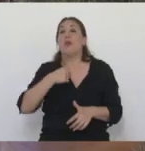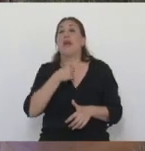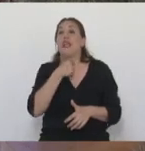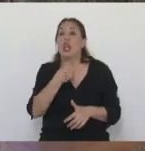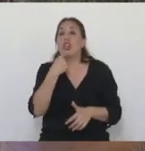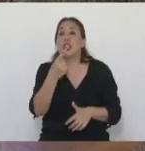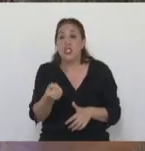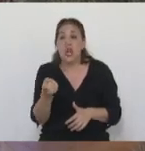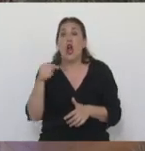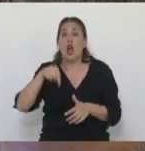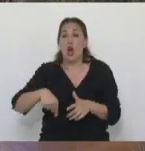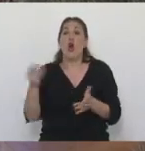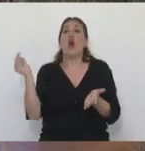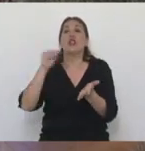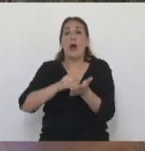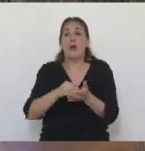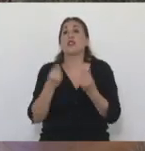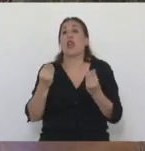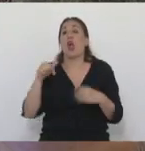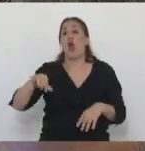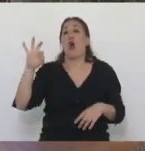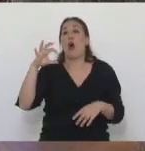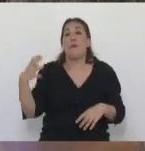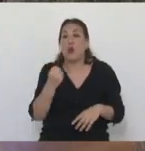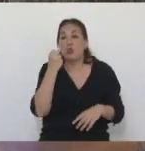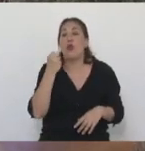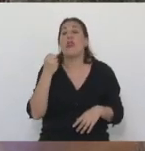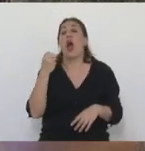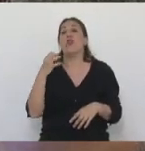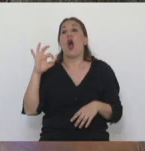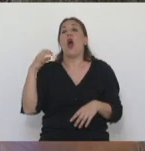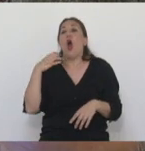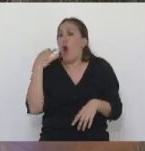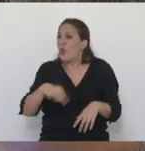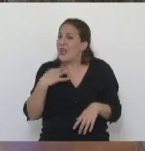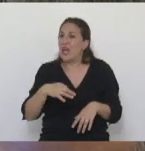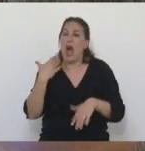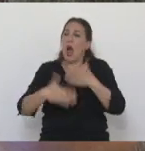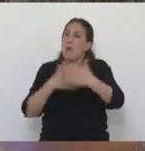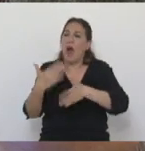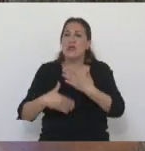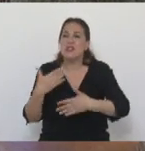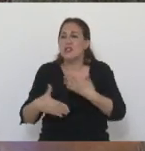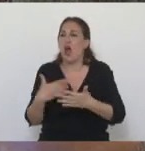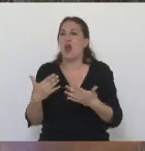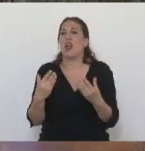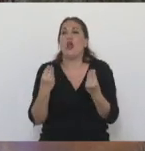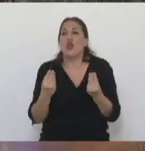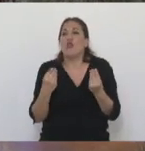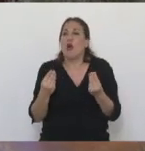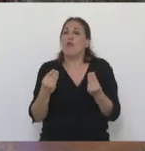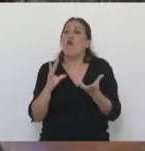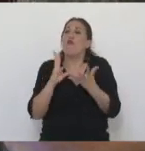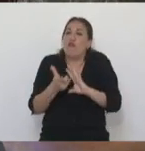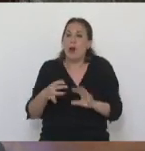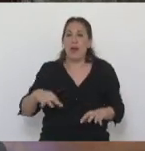nos encontramos en la oportunidad y obligación de avanzar y fortalecer las condiciones de vida de